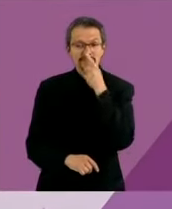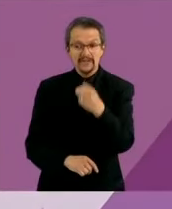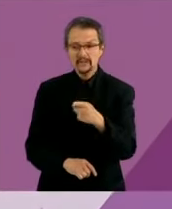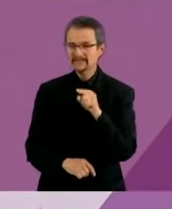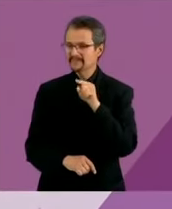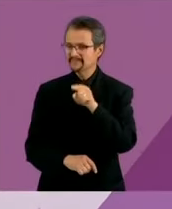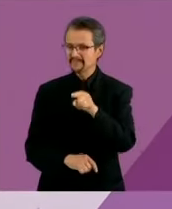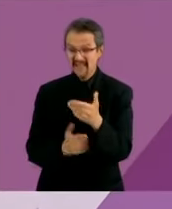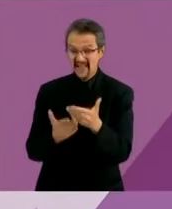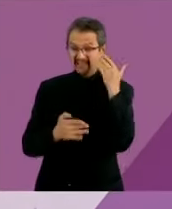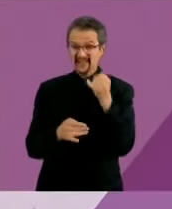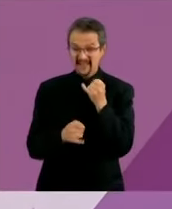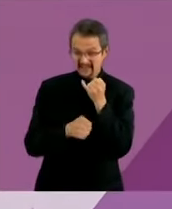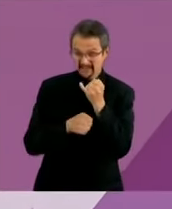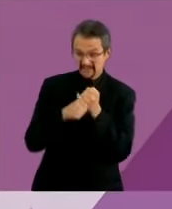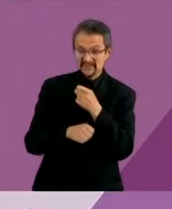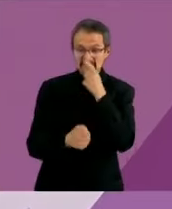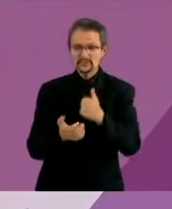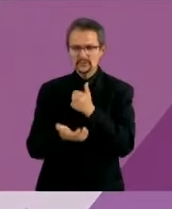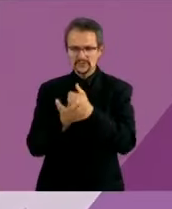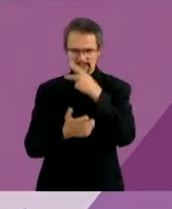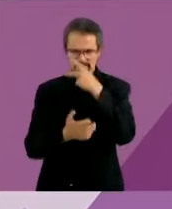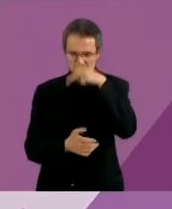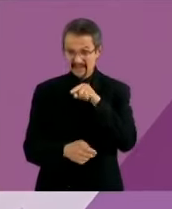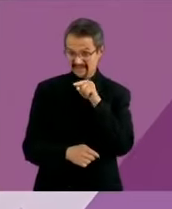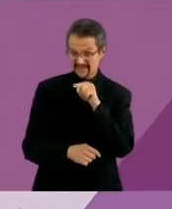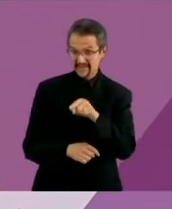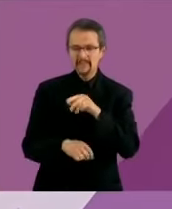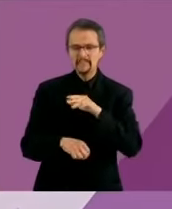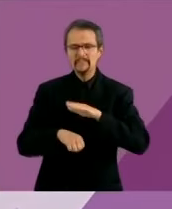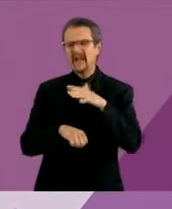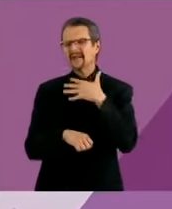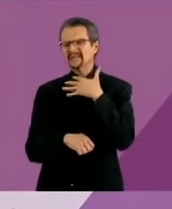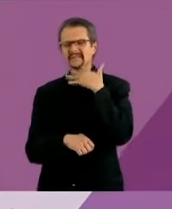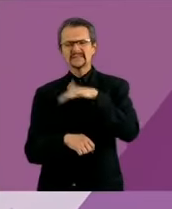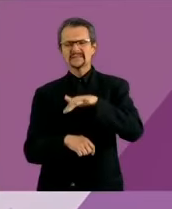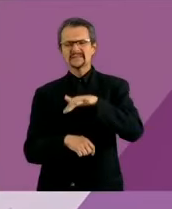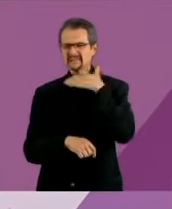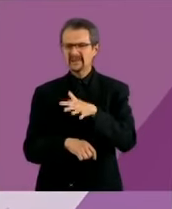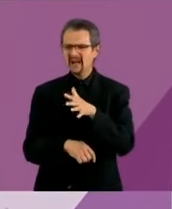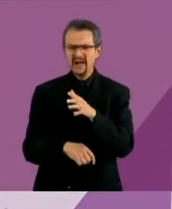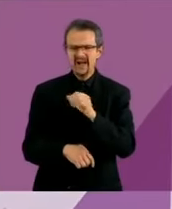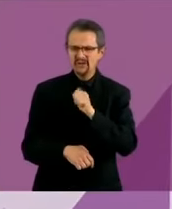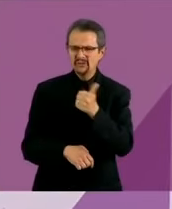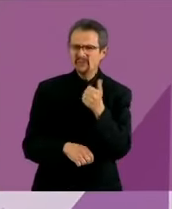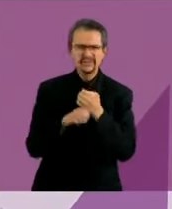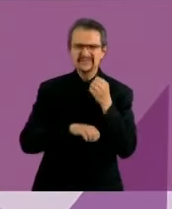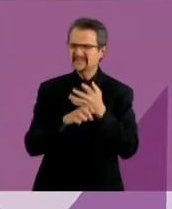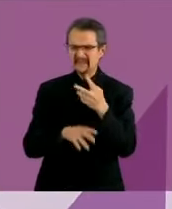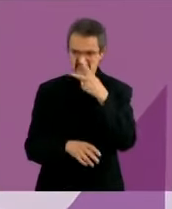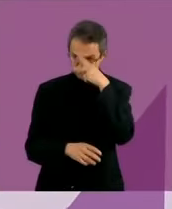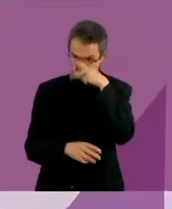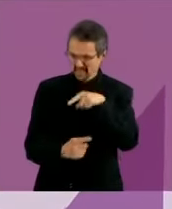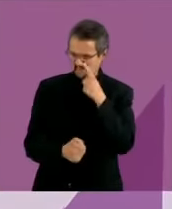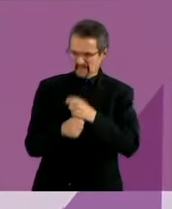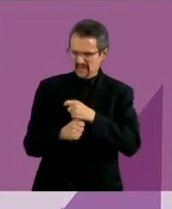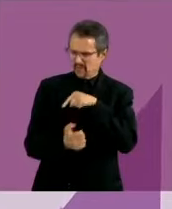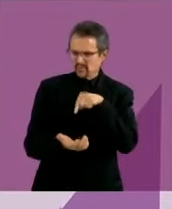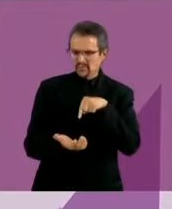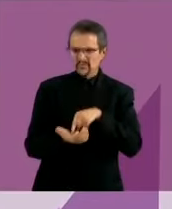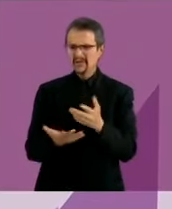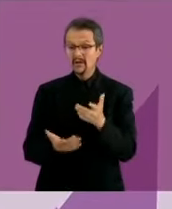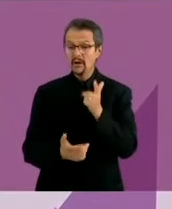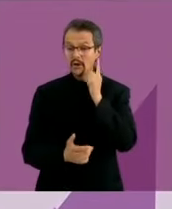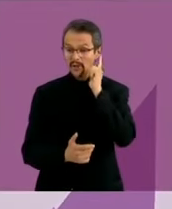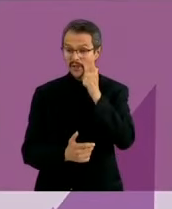índices señalan a la Ciudad de México como la más corrupta de todo el país. Ese es un índice que se publica y ojalá la doctora lo